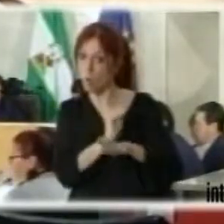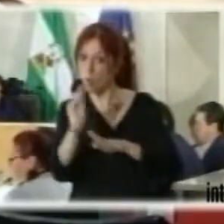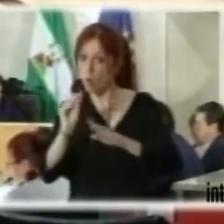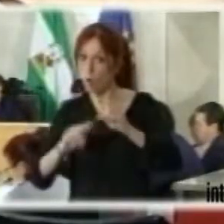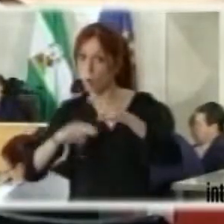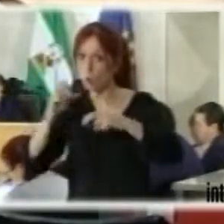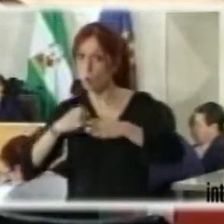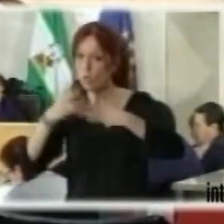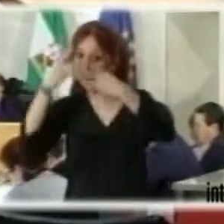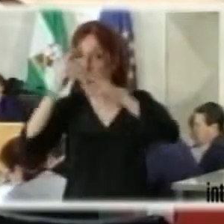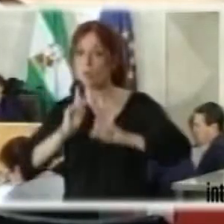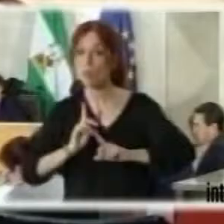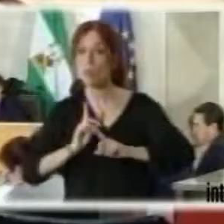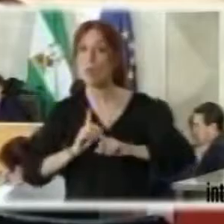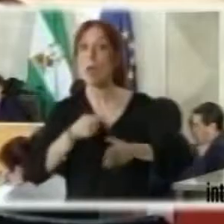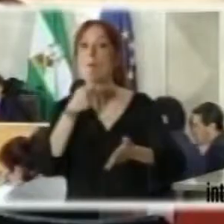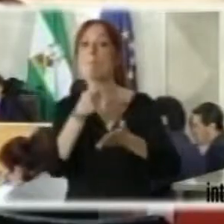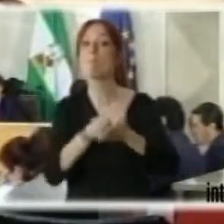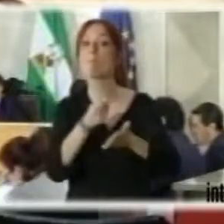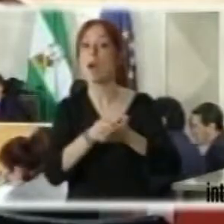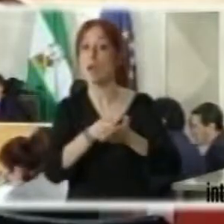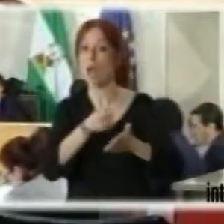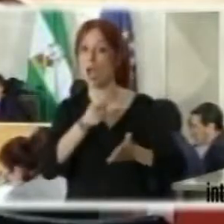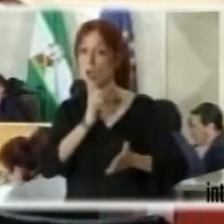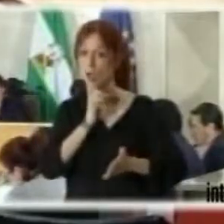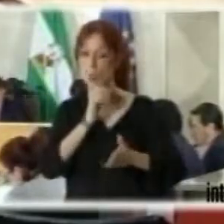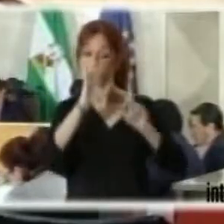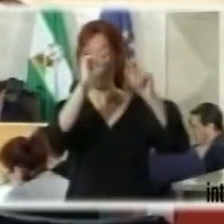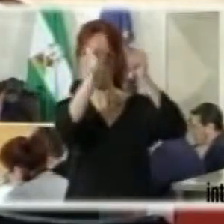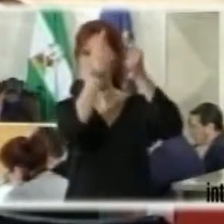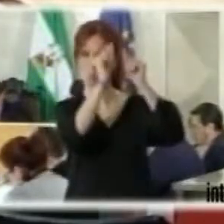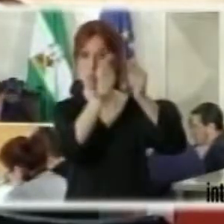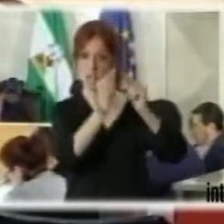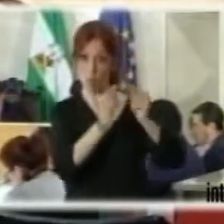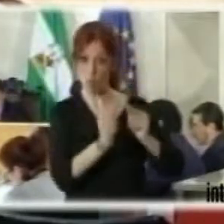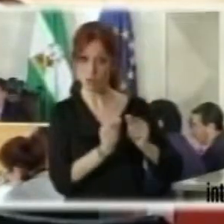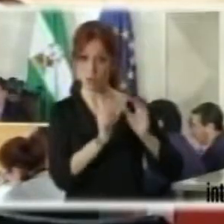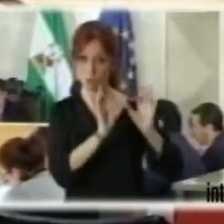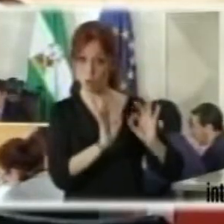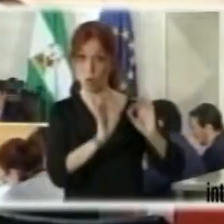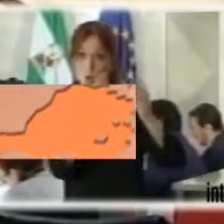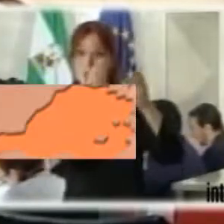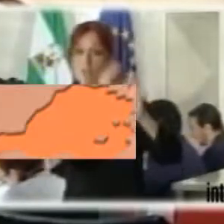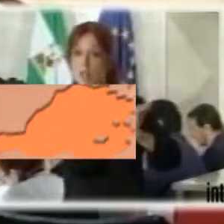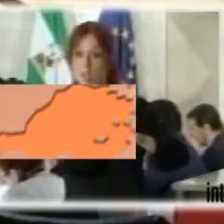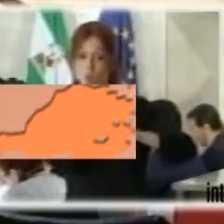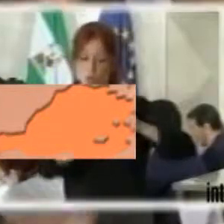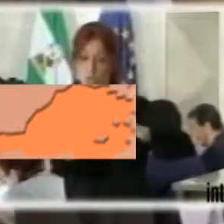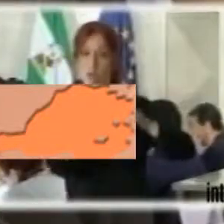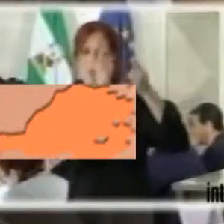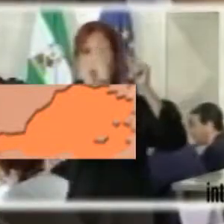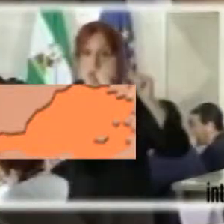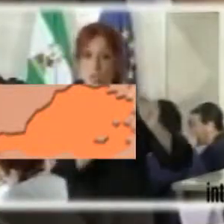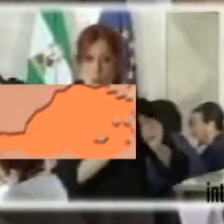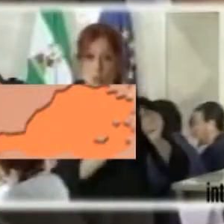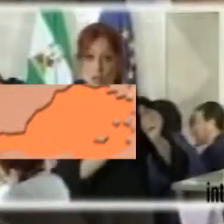esta inversión, poder pagarla con la liberación del presupuesto de las cuestiones de las inversiones financieramente sostenibles que